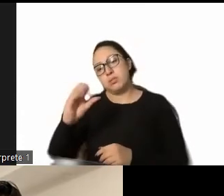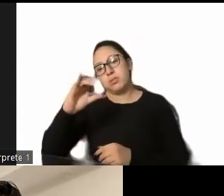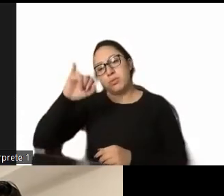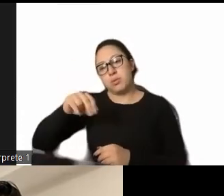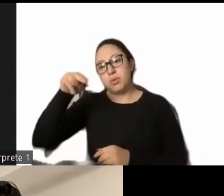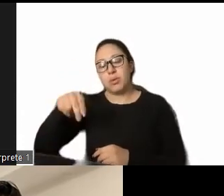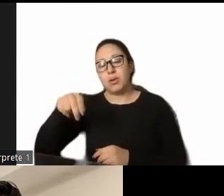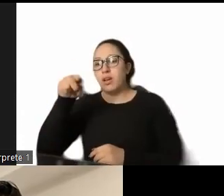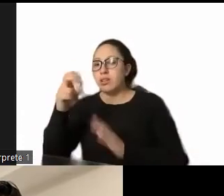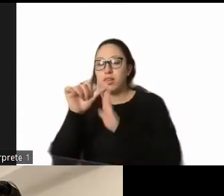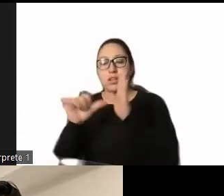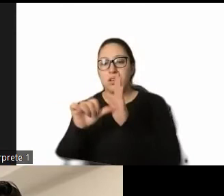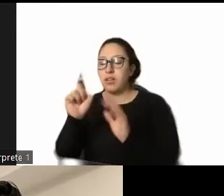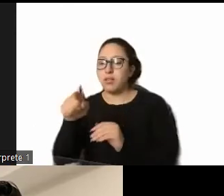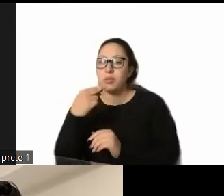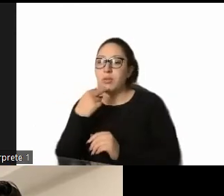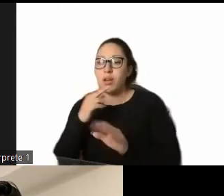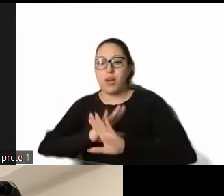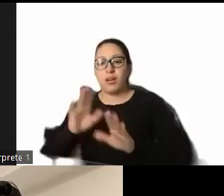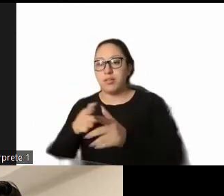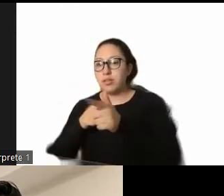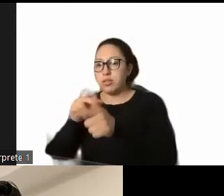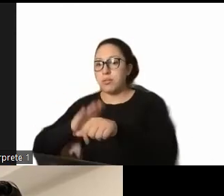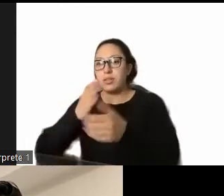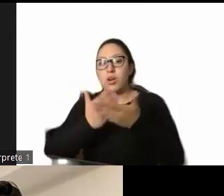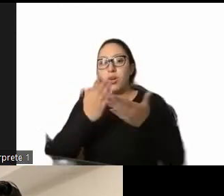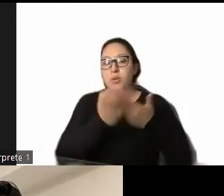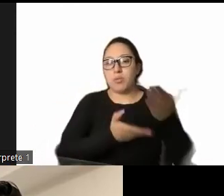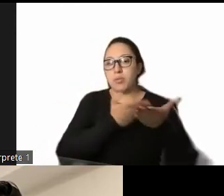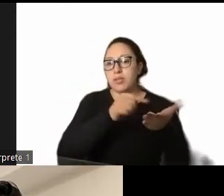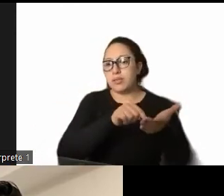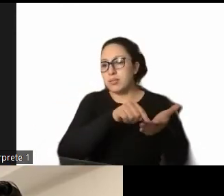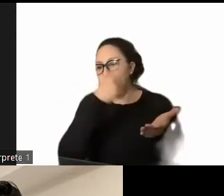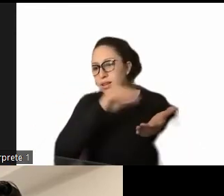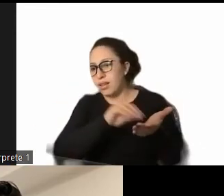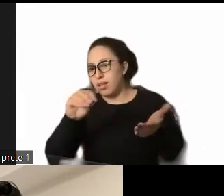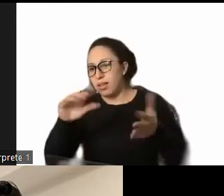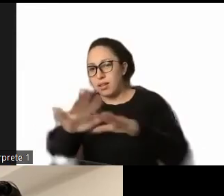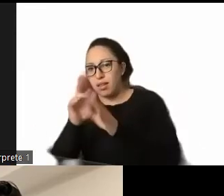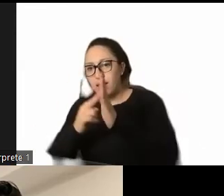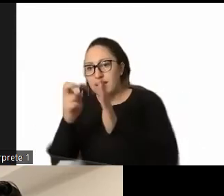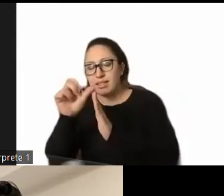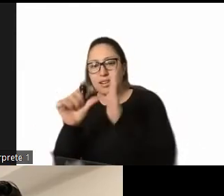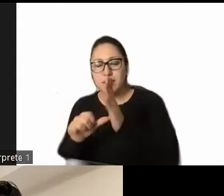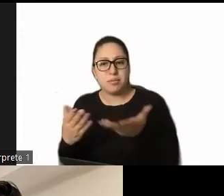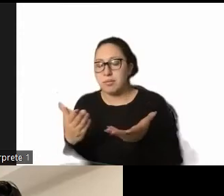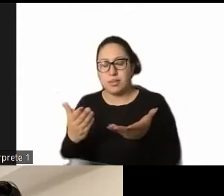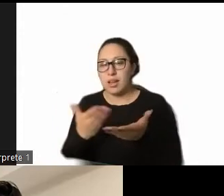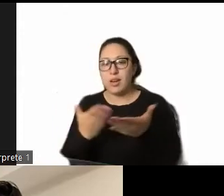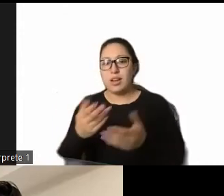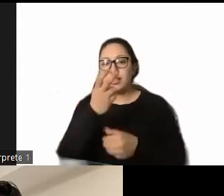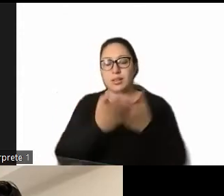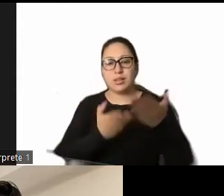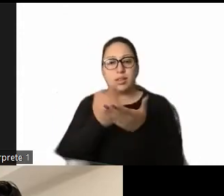puede legislar sobre la materia. Entonces, excluye la propuesta absoluta del promovente y solo deja la